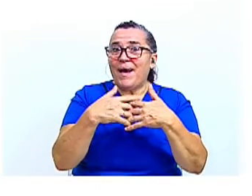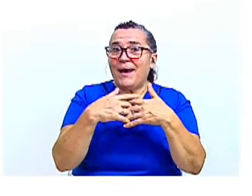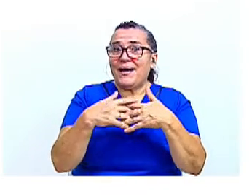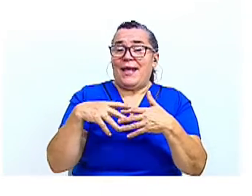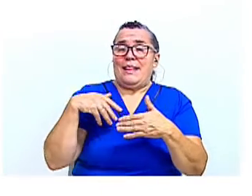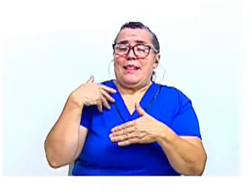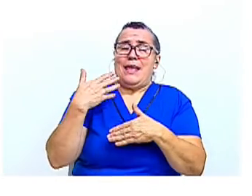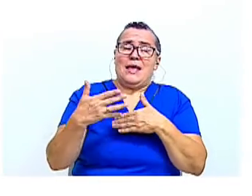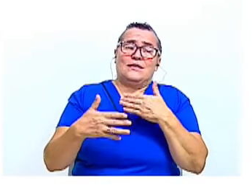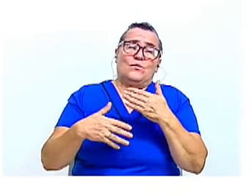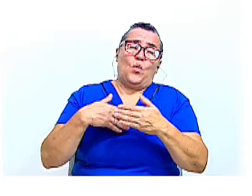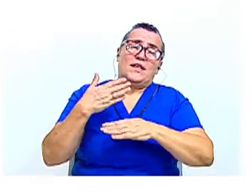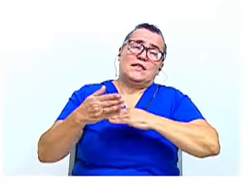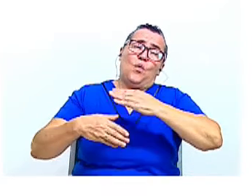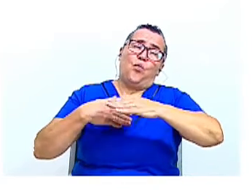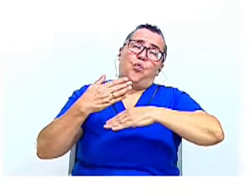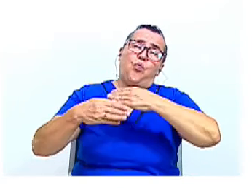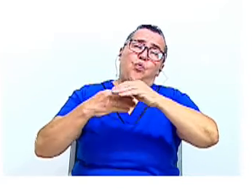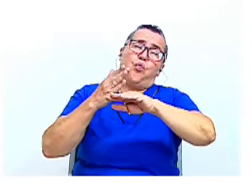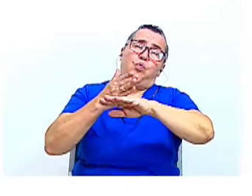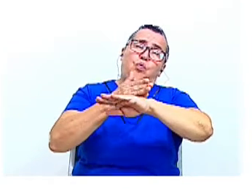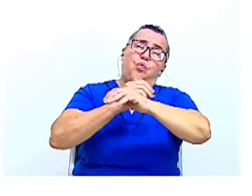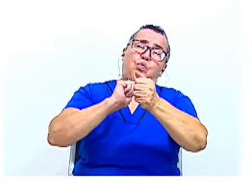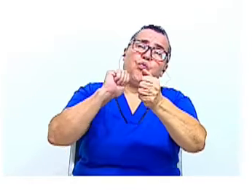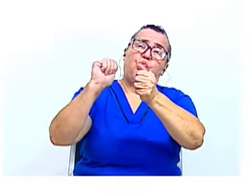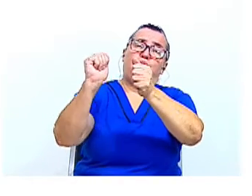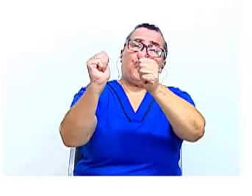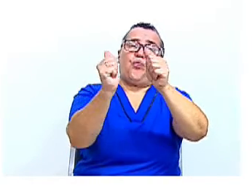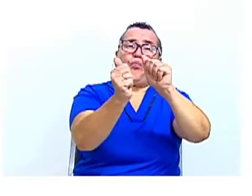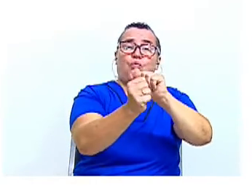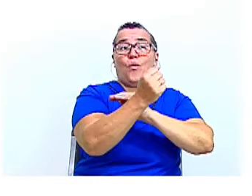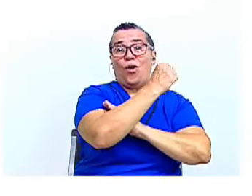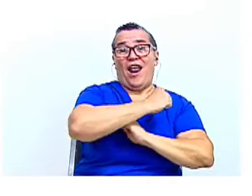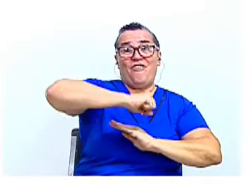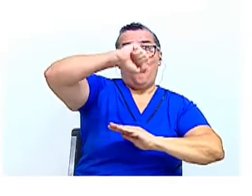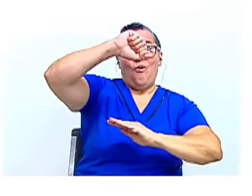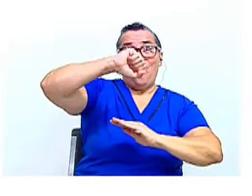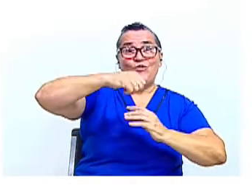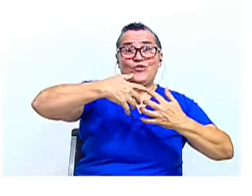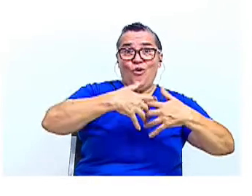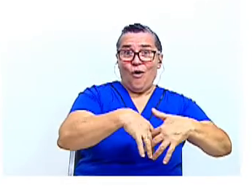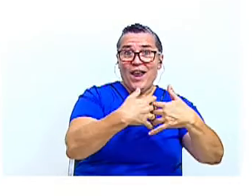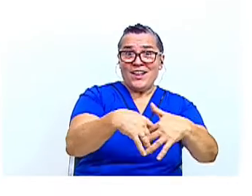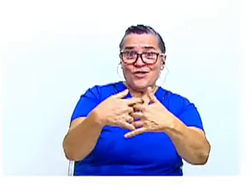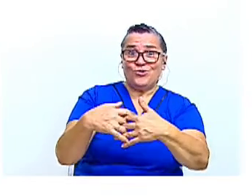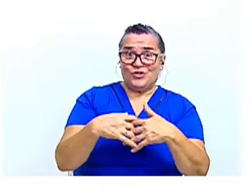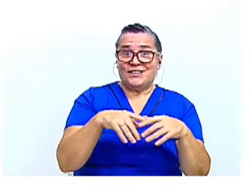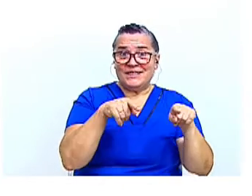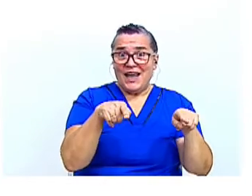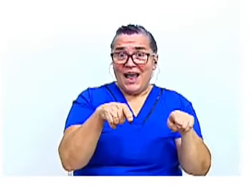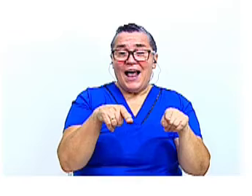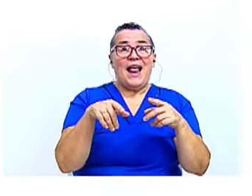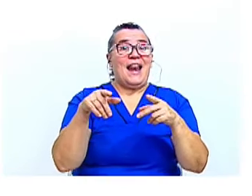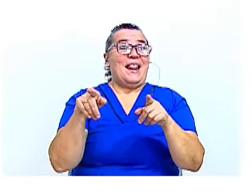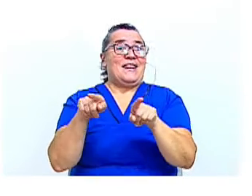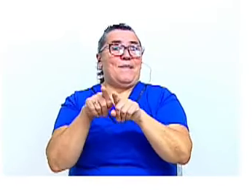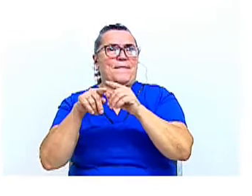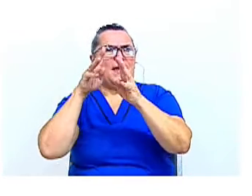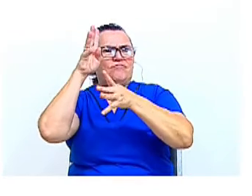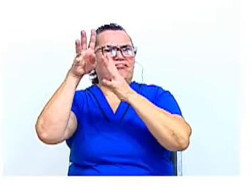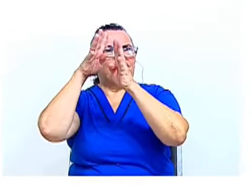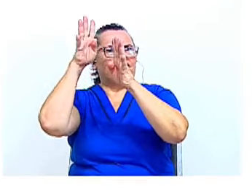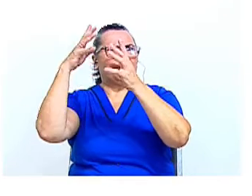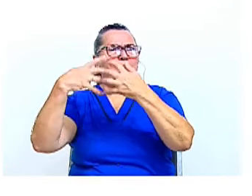después de mucha evolución, por ejemplo, cuando vino la revolución industrial, ¿verdad? La invención de la